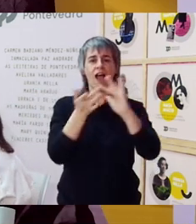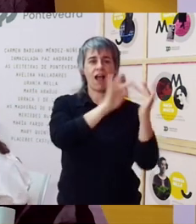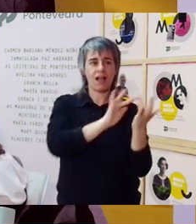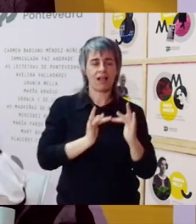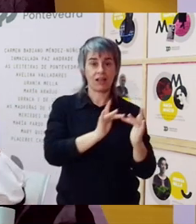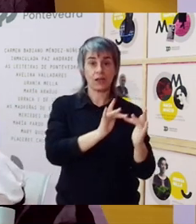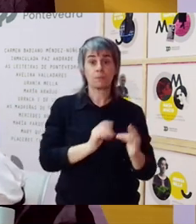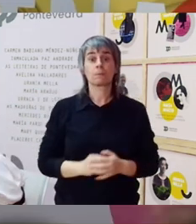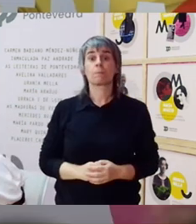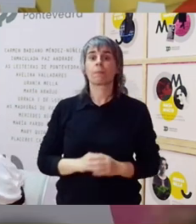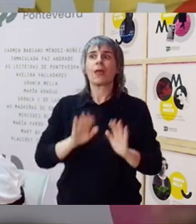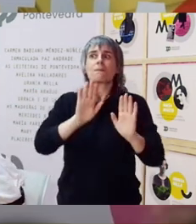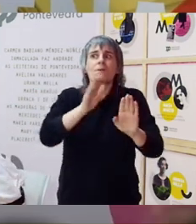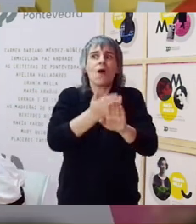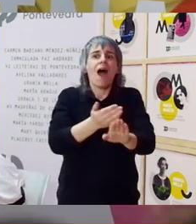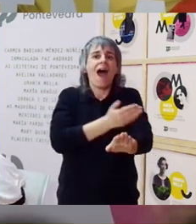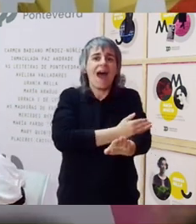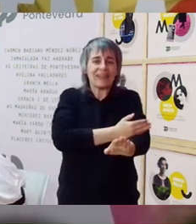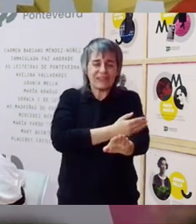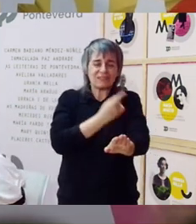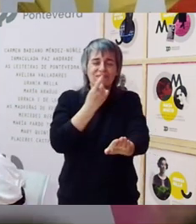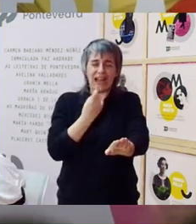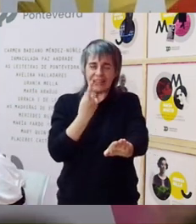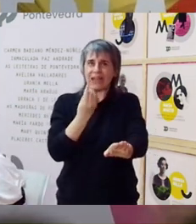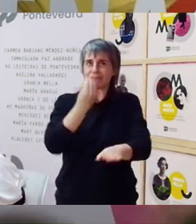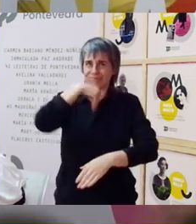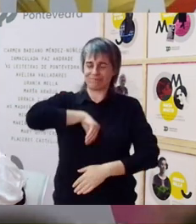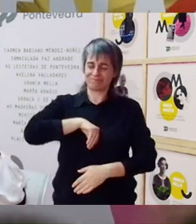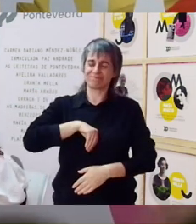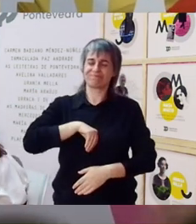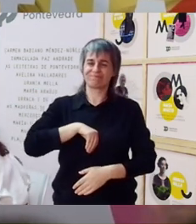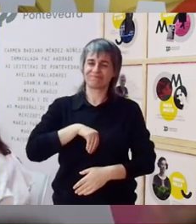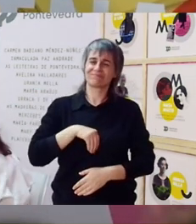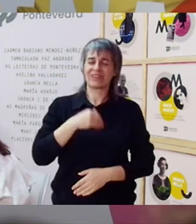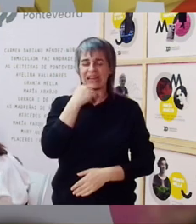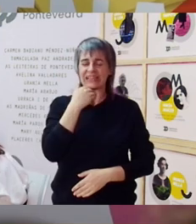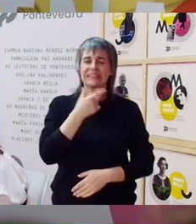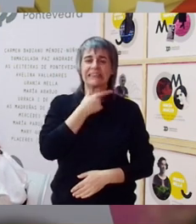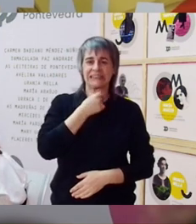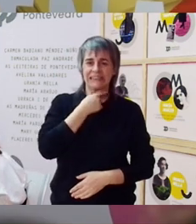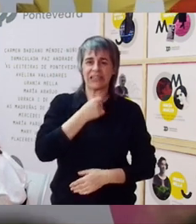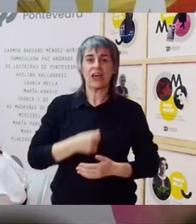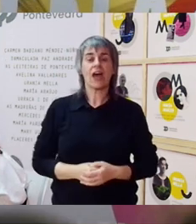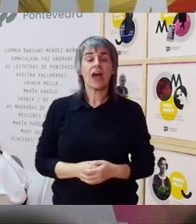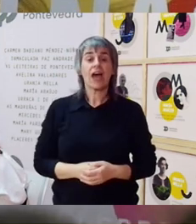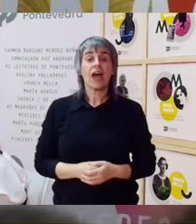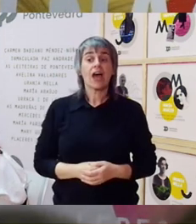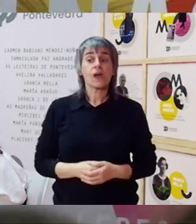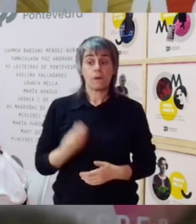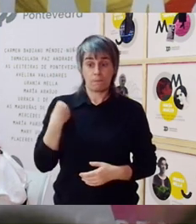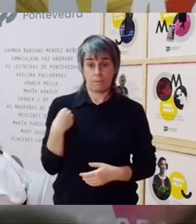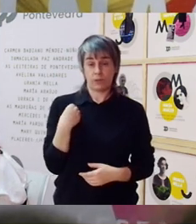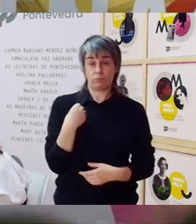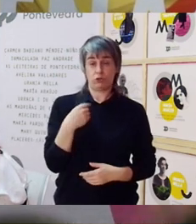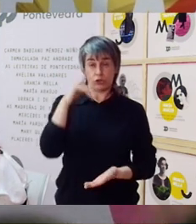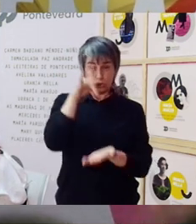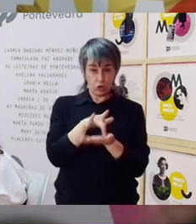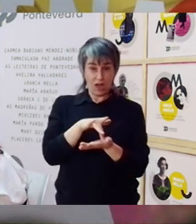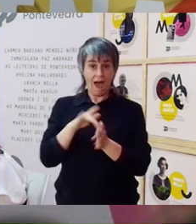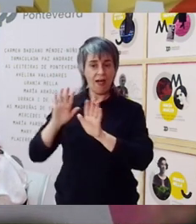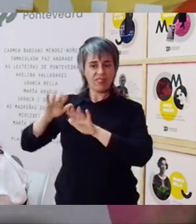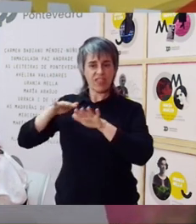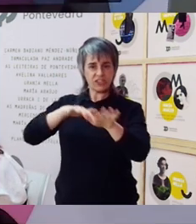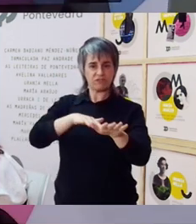que me falta aí un capítulo moi simpático, porque antes diso, cando fixeron os desfiles triunfales